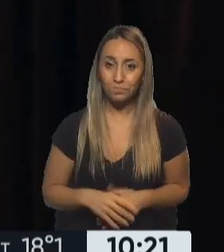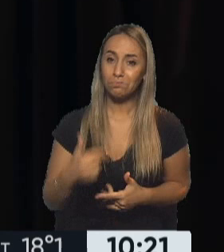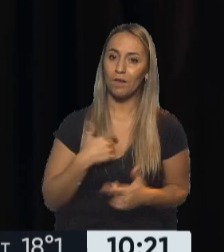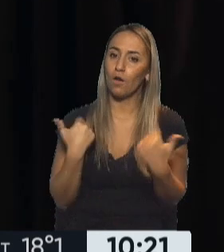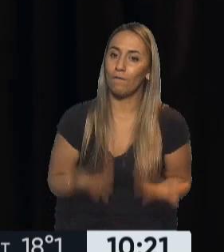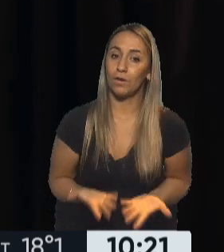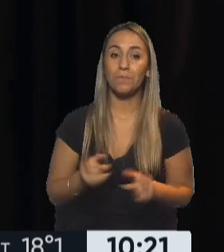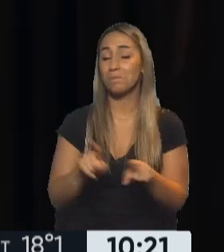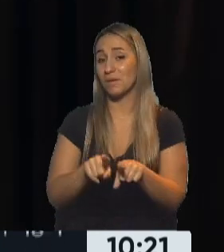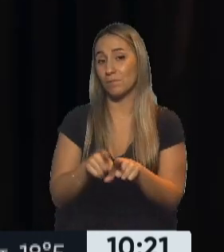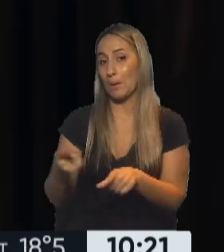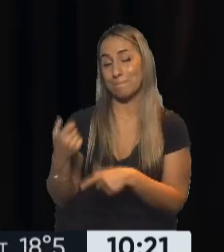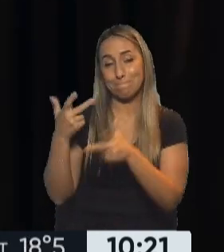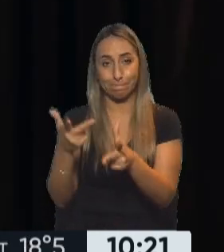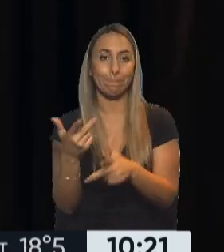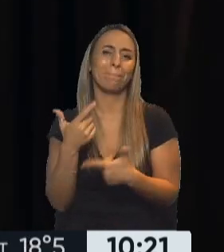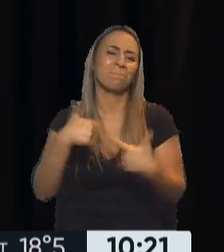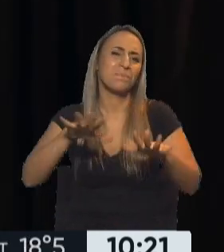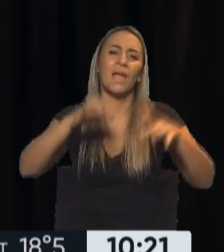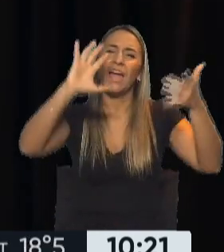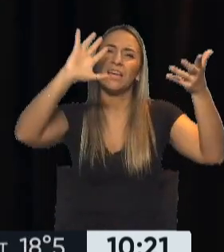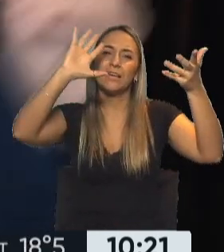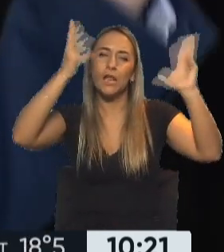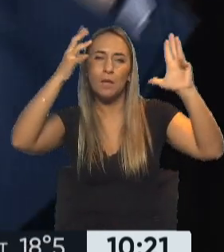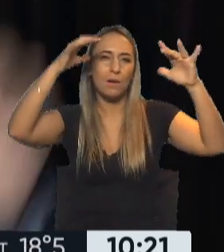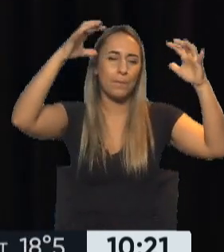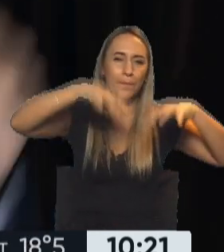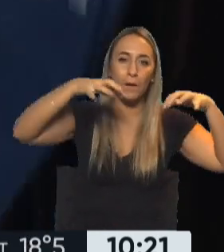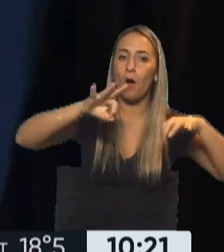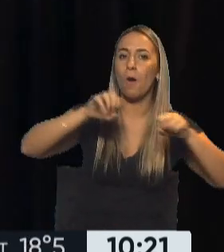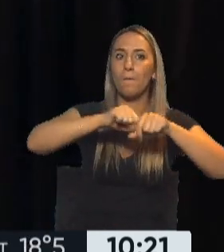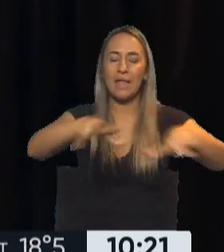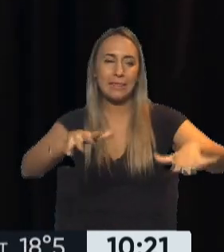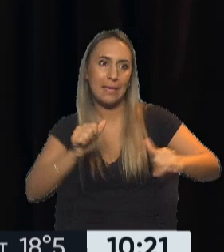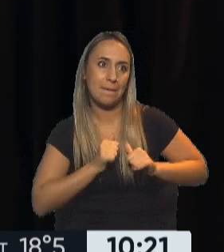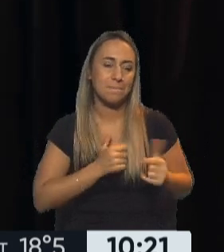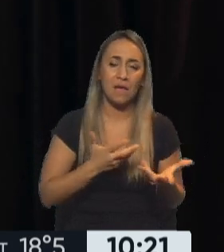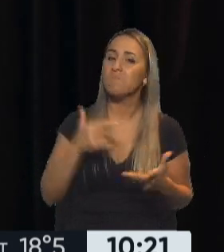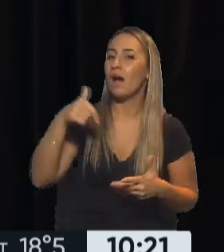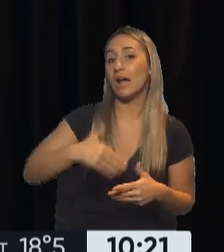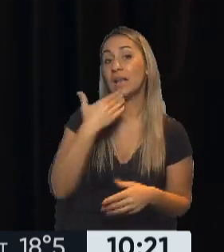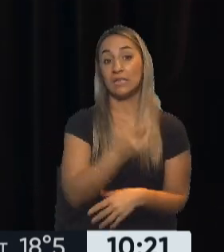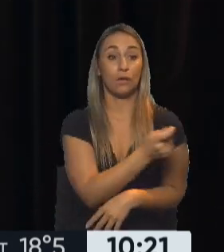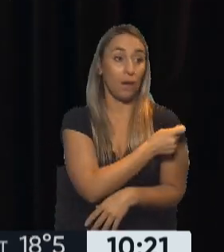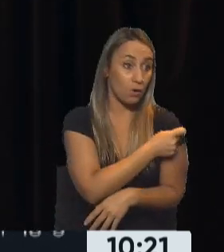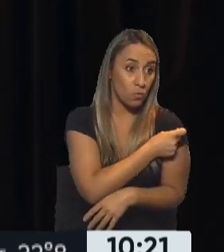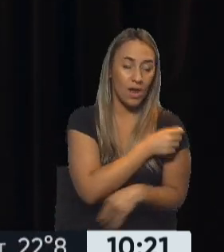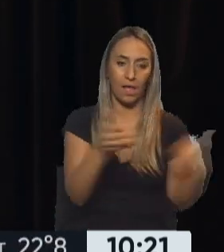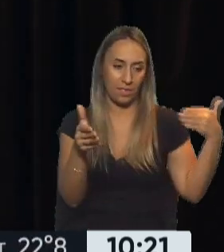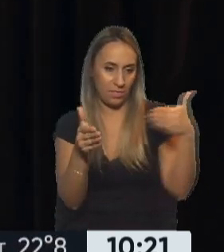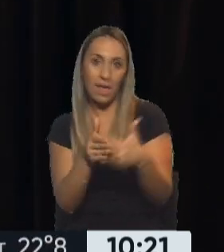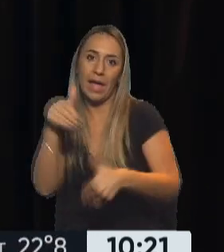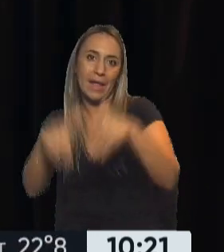decía recién, mal tiempo o la pandemia que siempre nos tenía en vilo. Bueno, esta vez la vacunación nos permitió llegar a las elecciones con